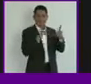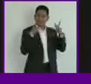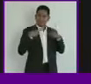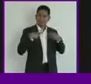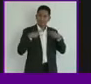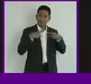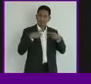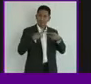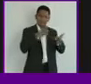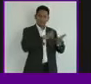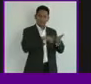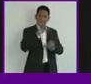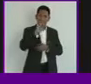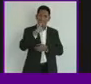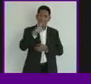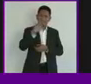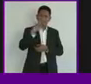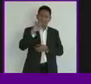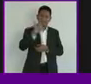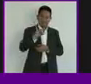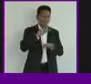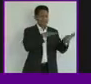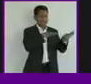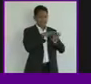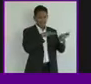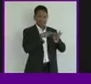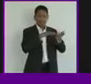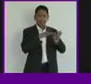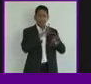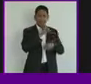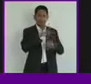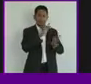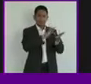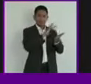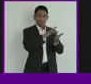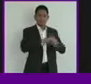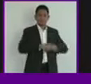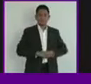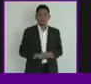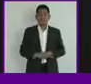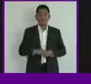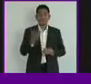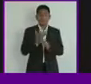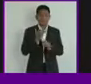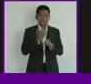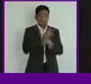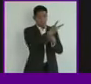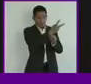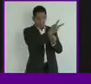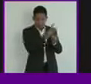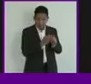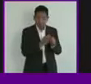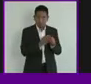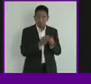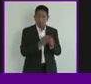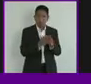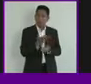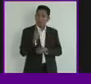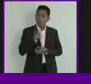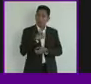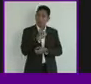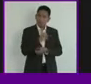Gutiérrez, a la diputada Mónica Fernández César, a María Silvia Estela Jurado Cuellar. Les invito y las invito a que sigamos trabajando